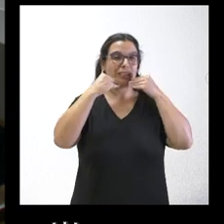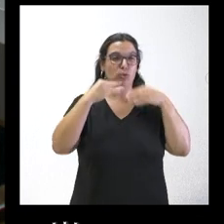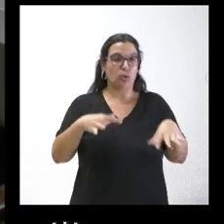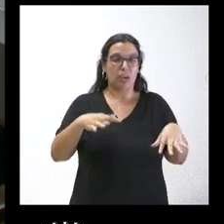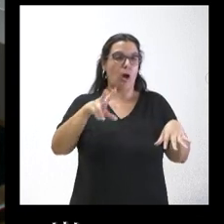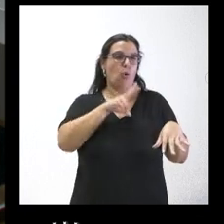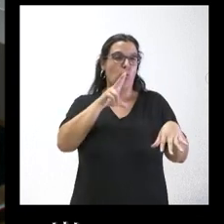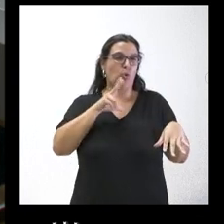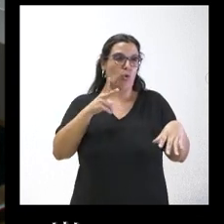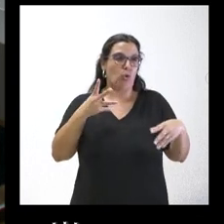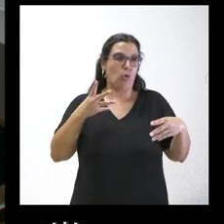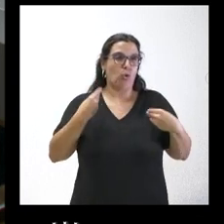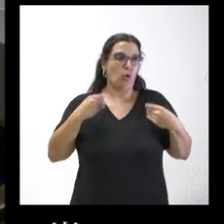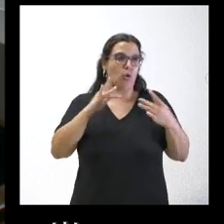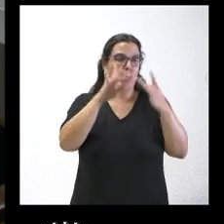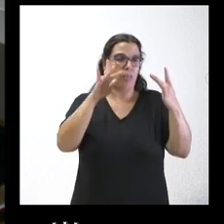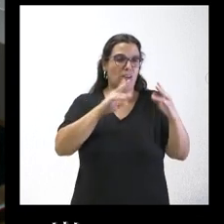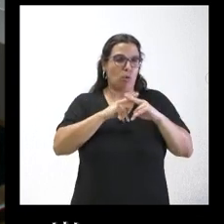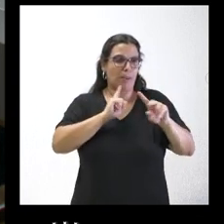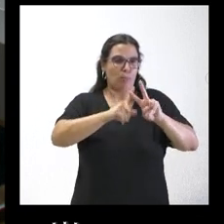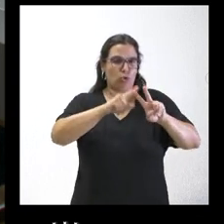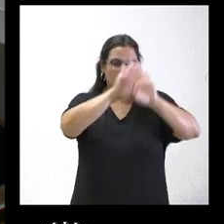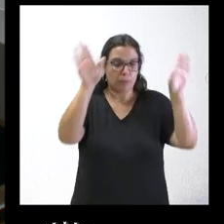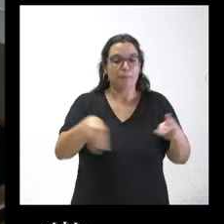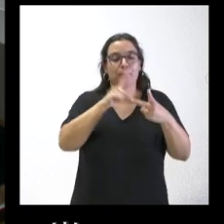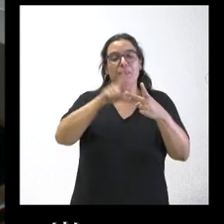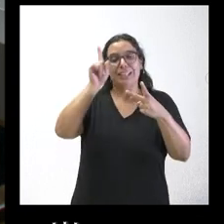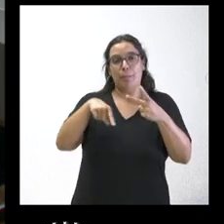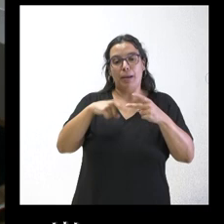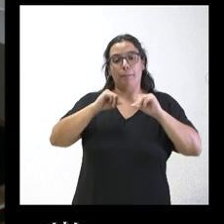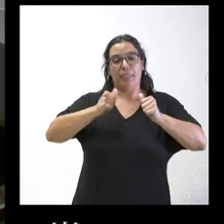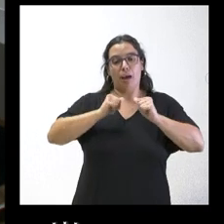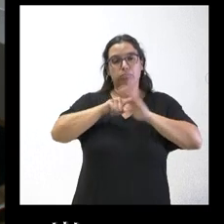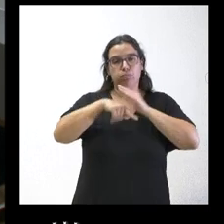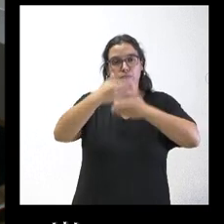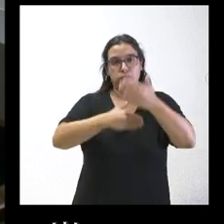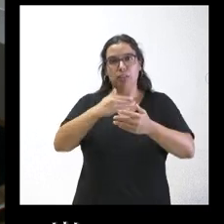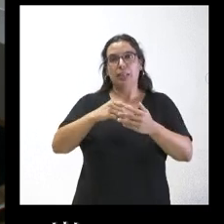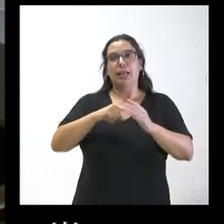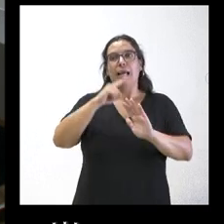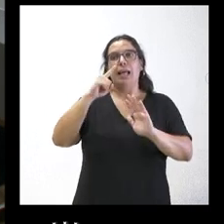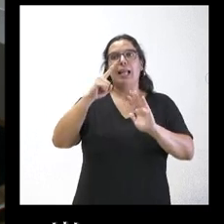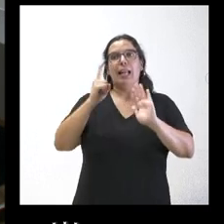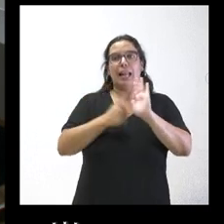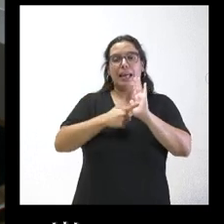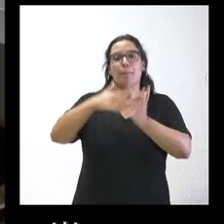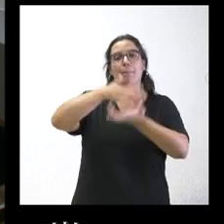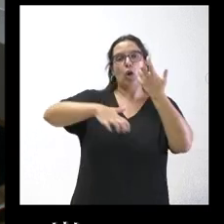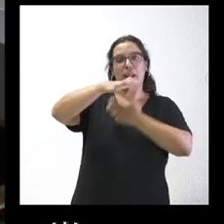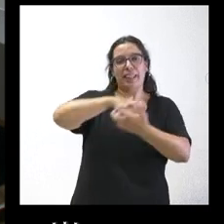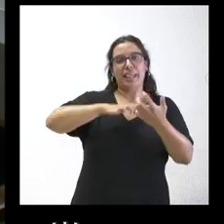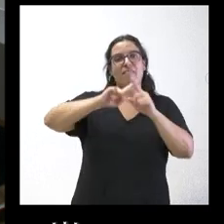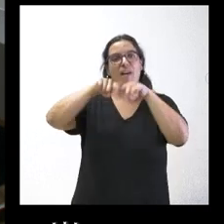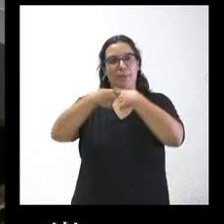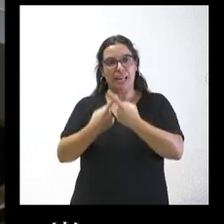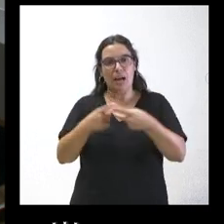Concordia como lo llama vox y la ley de la ley de violencia intrafamiliar y